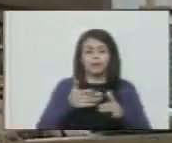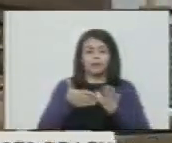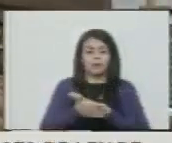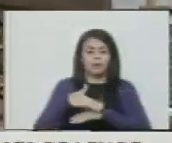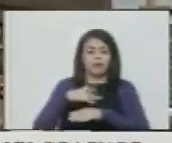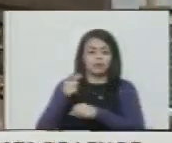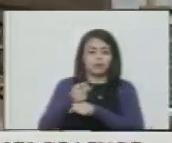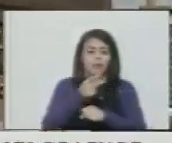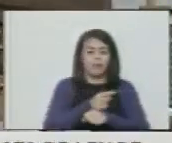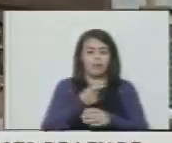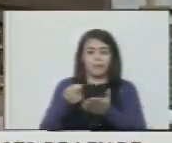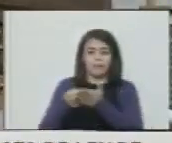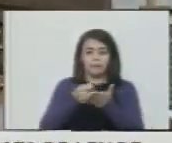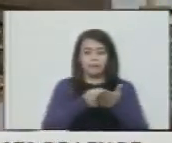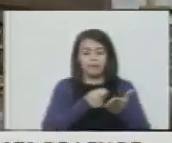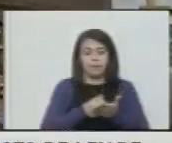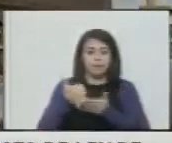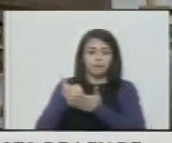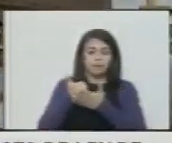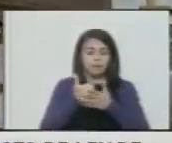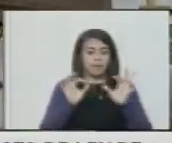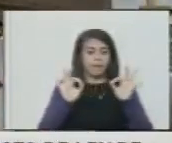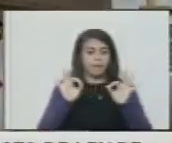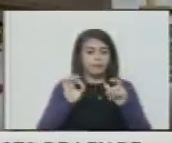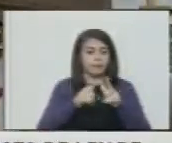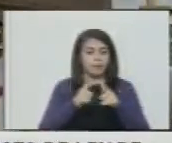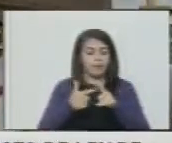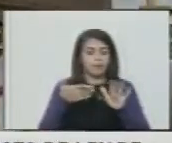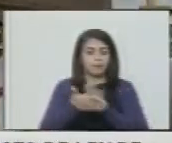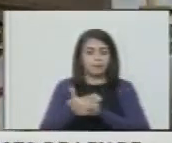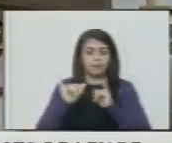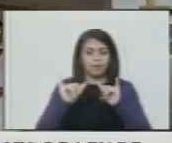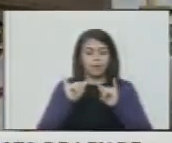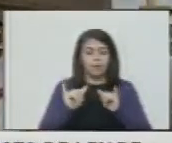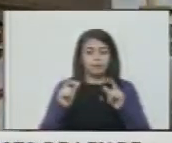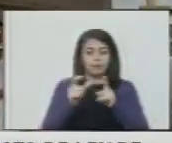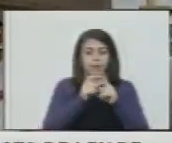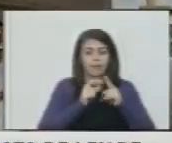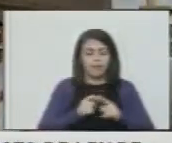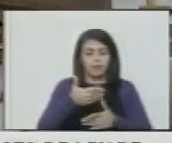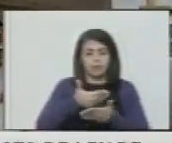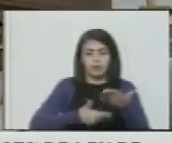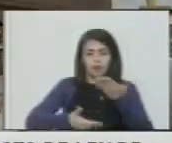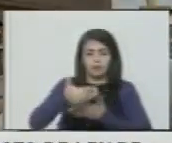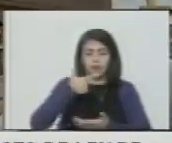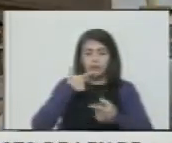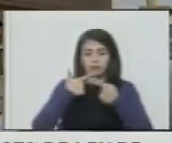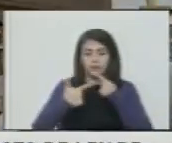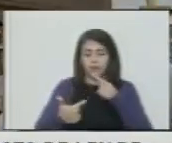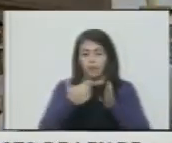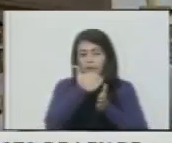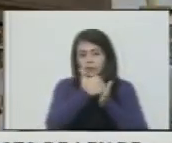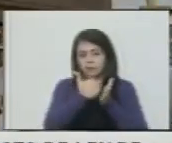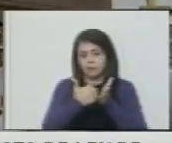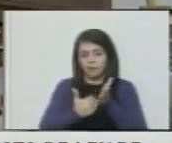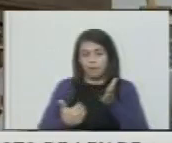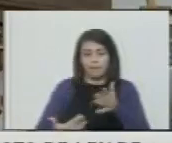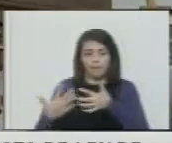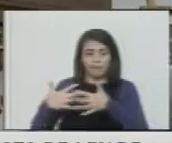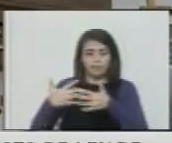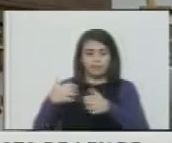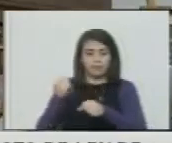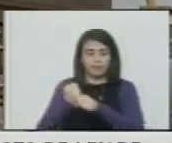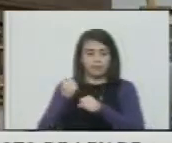intervención están obligados al pago de la contribución especial en los mismos términos y condiciones previstos para